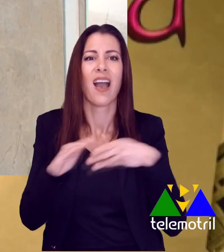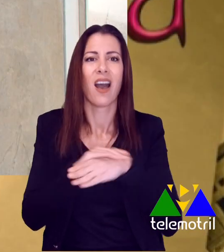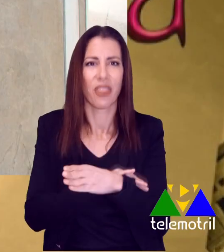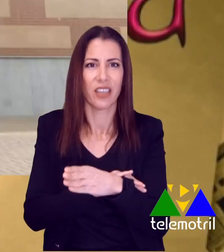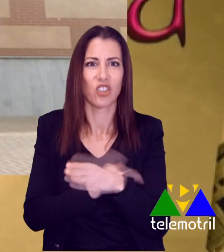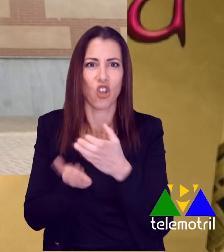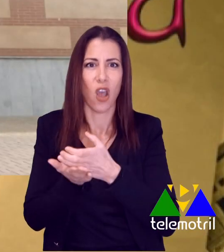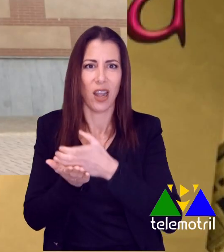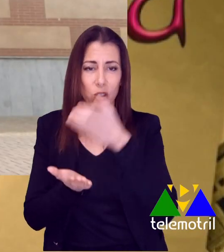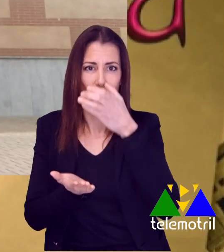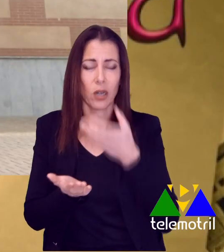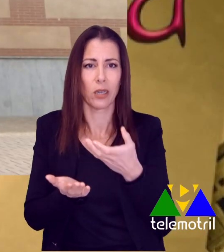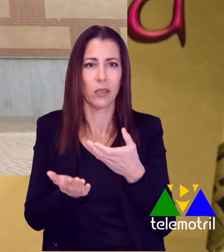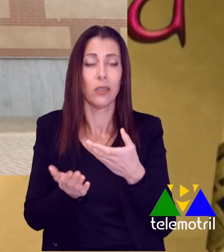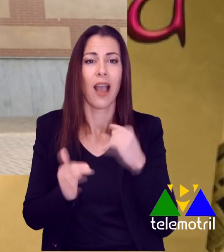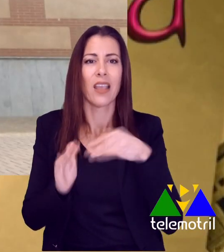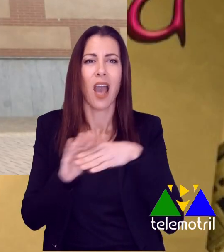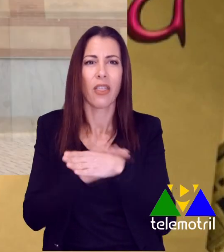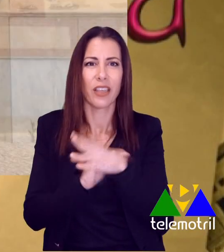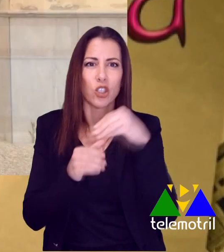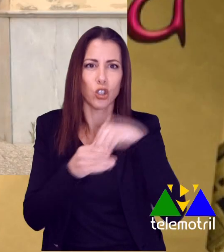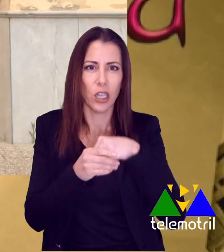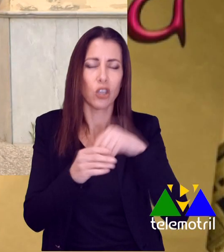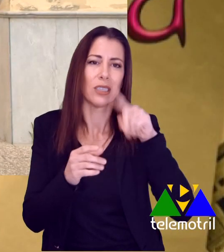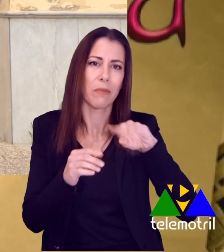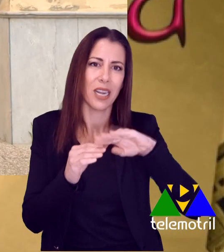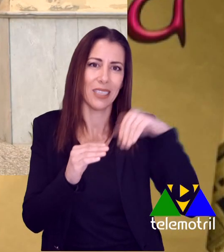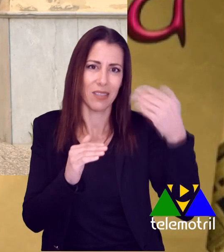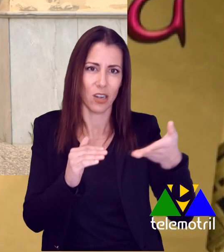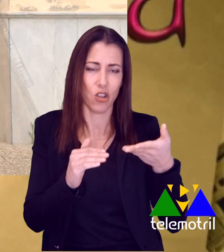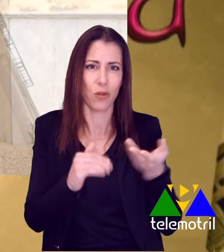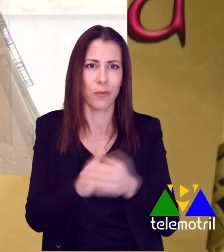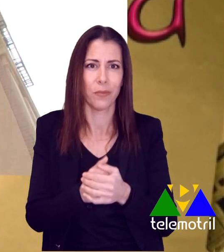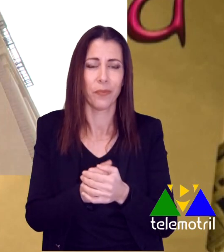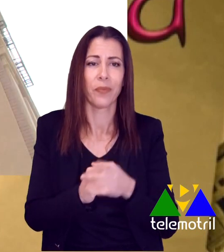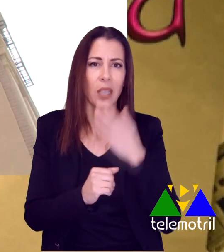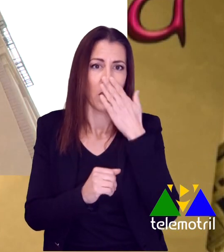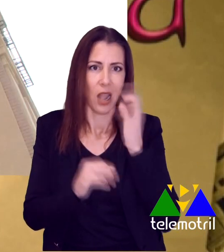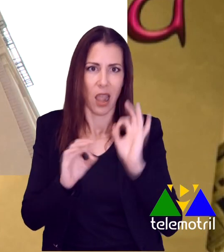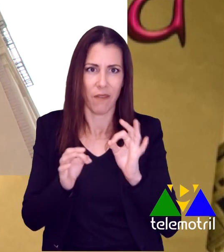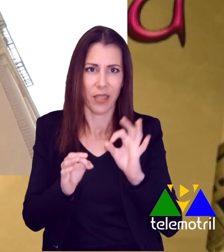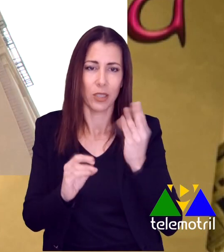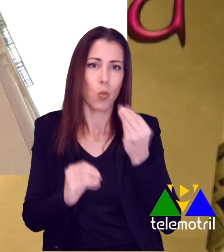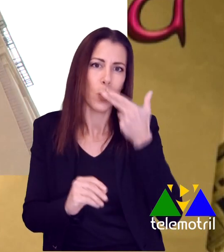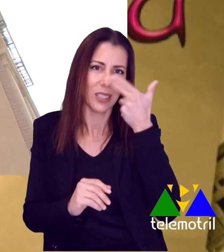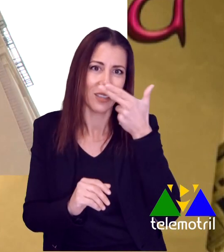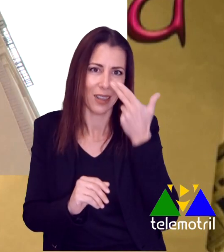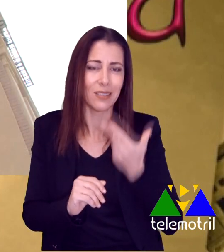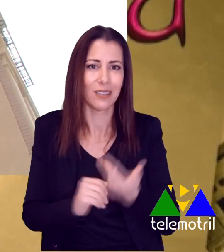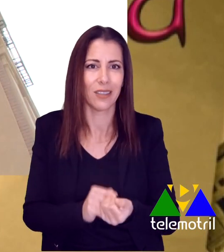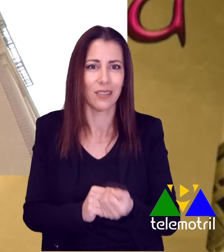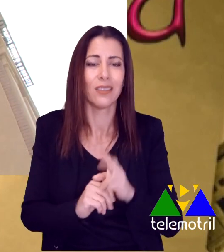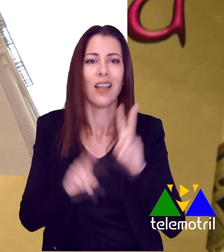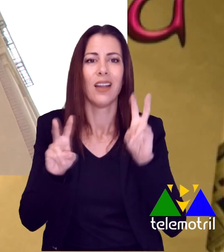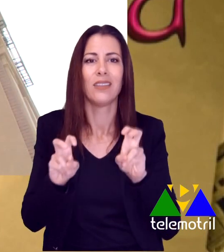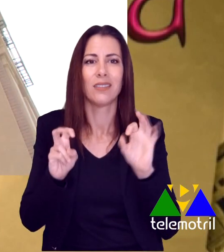la torre. Pues tiene un acceso interior y un acceso exterior. Y la verdad es que es muy interesante el